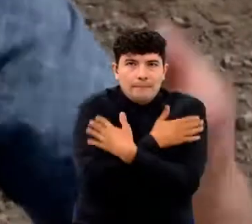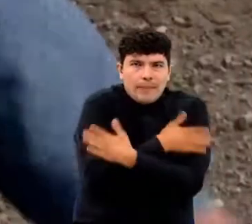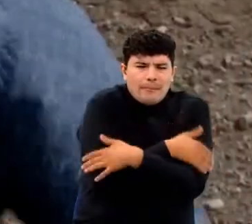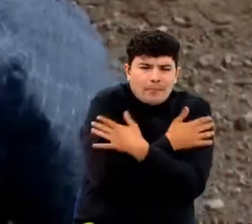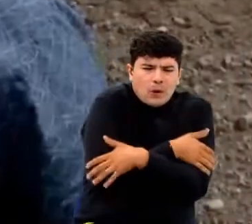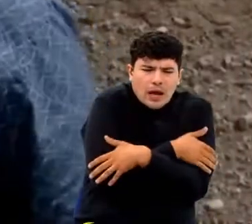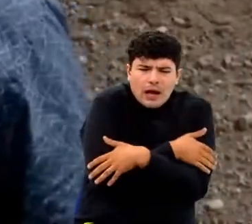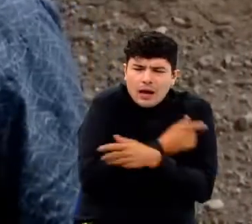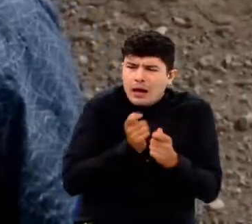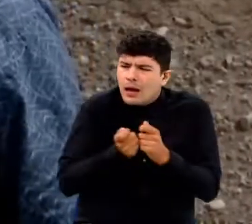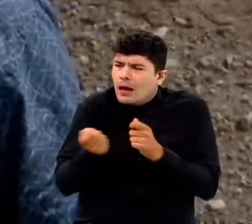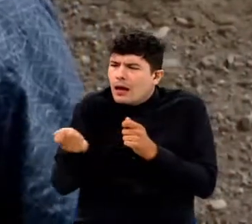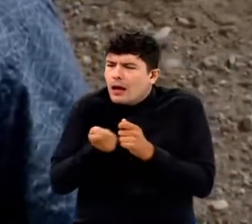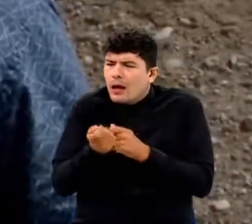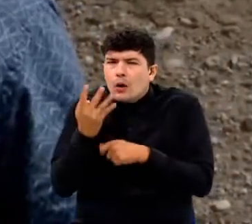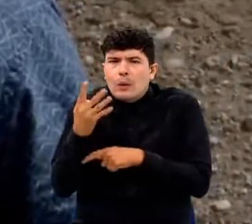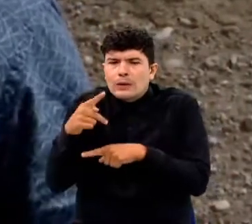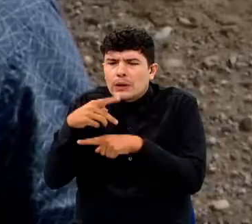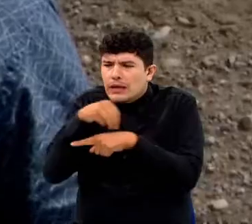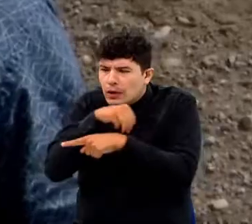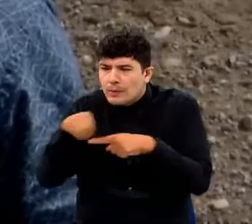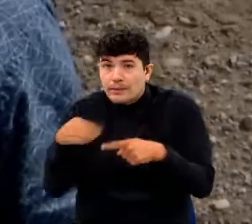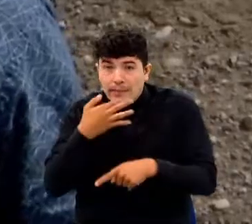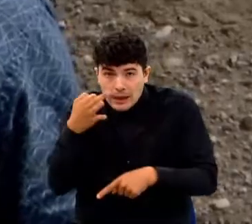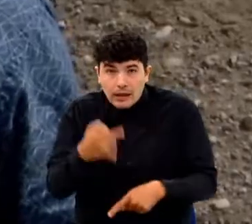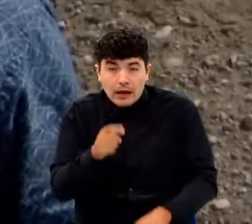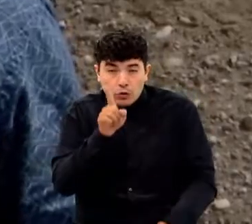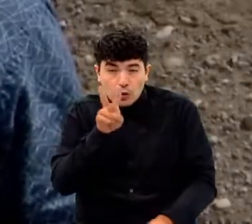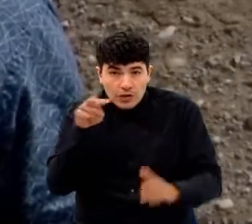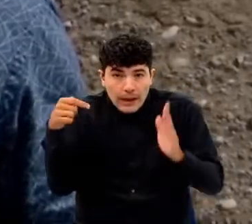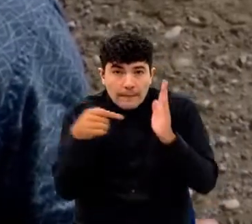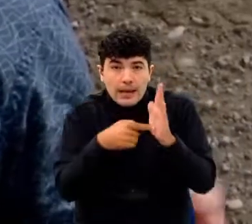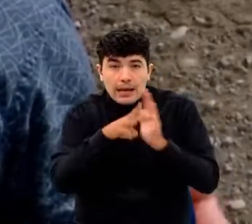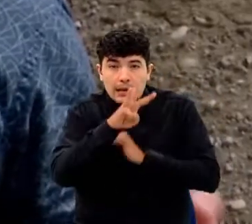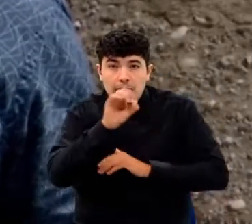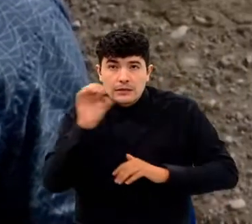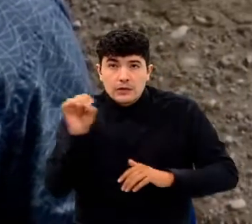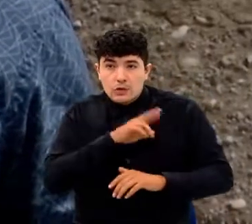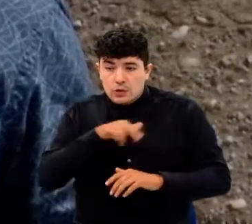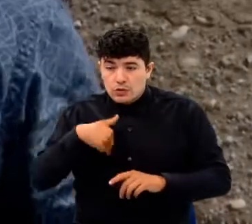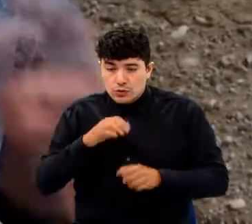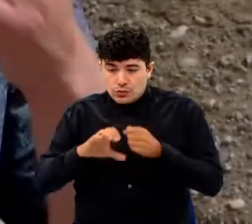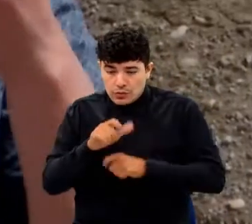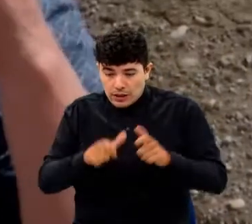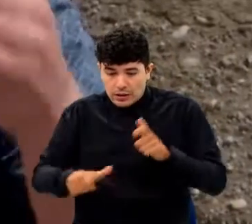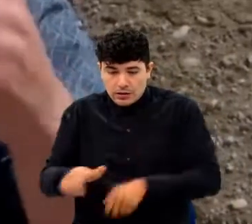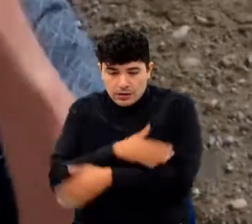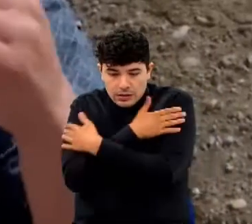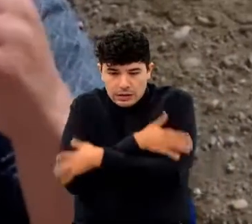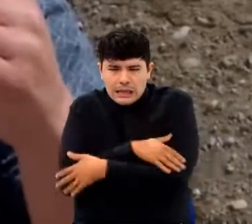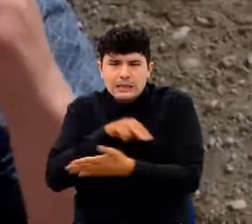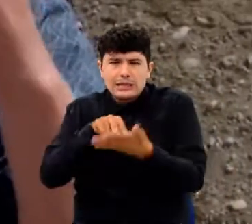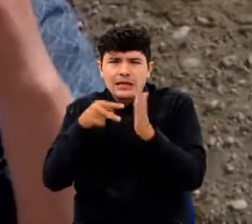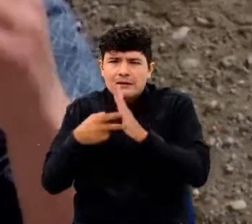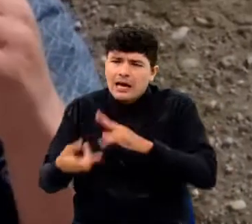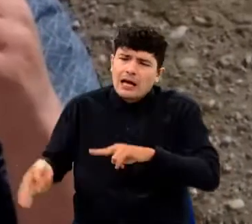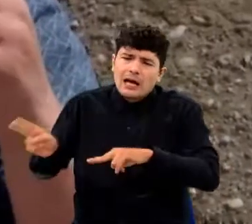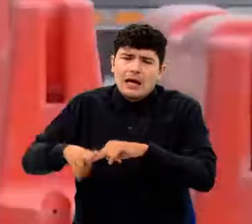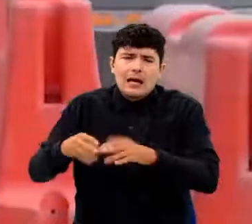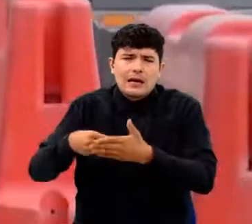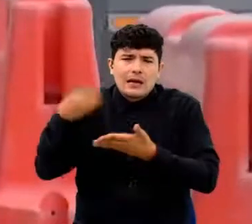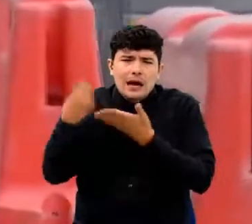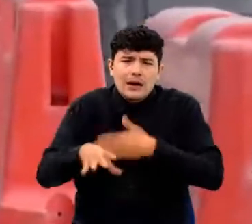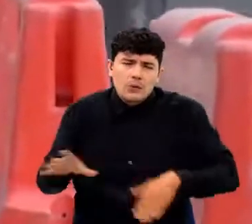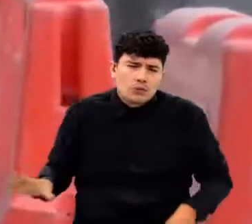de Pamplona a este peaje. La verdad, 12.300 pesos que vamos a pagar nosotros los pamploneses, donde se van a encarecer todos los alimentos de